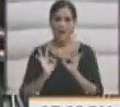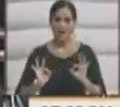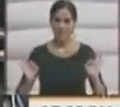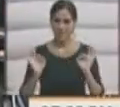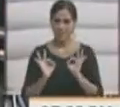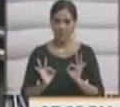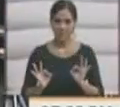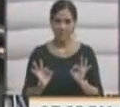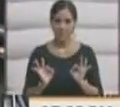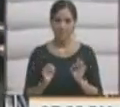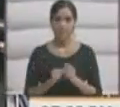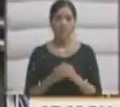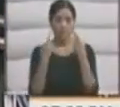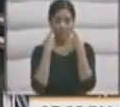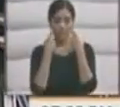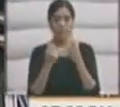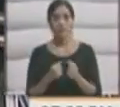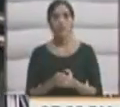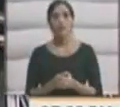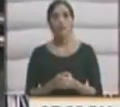no hay nada. Miren,